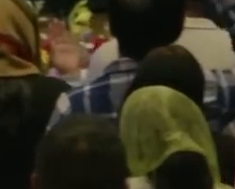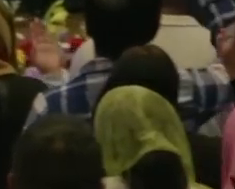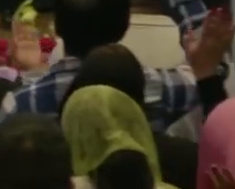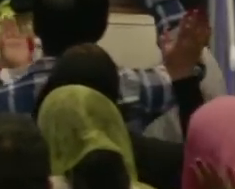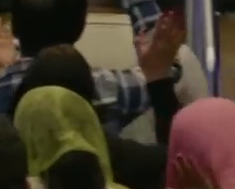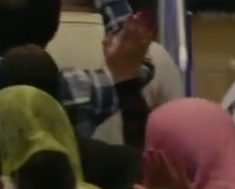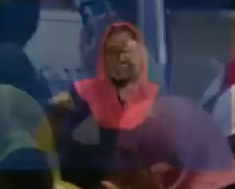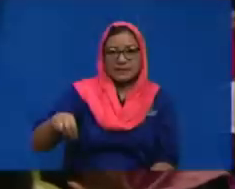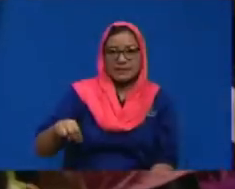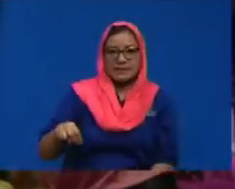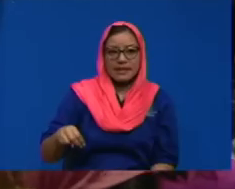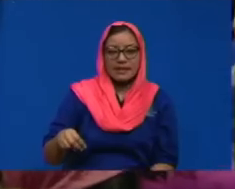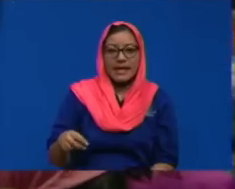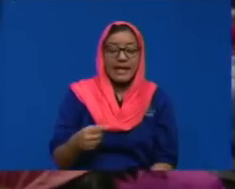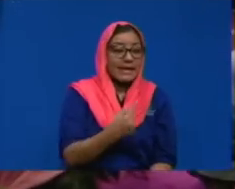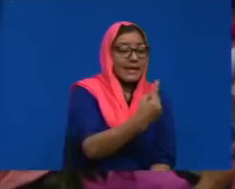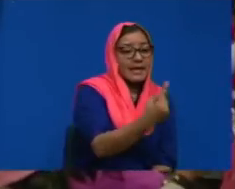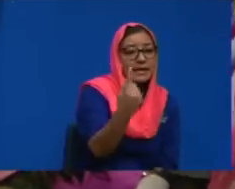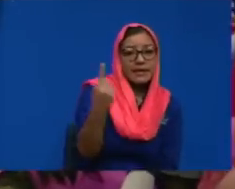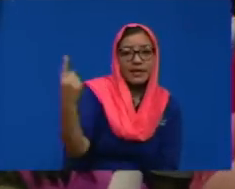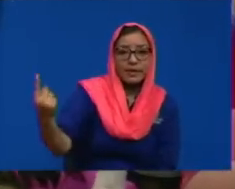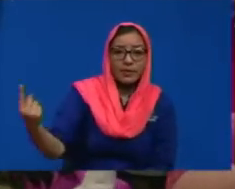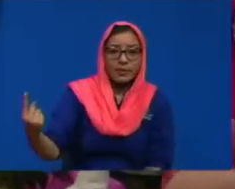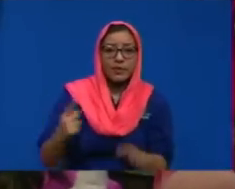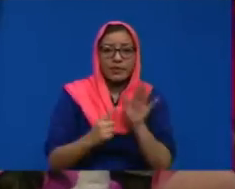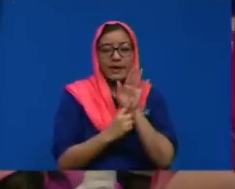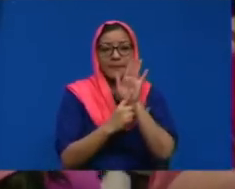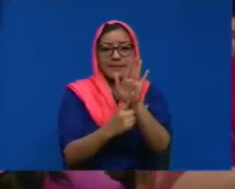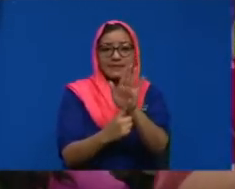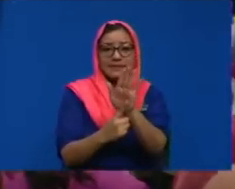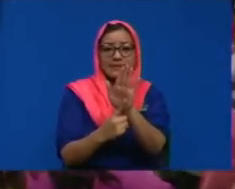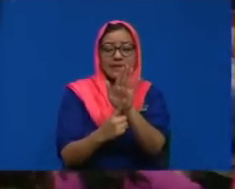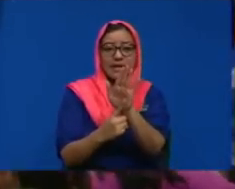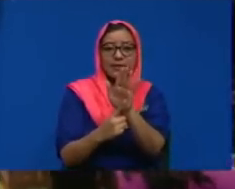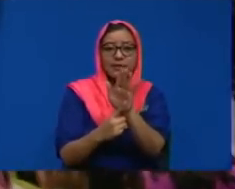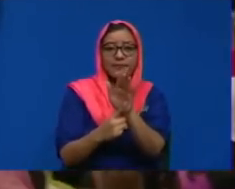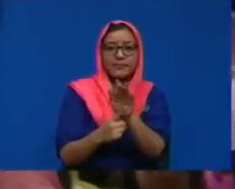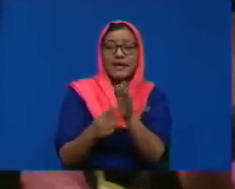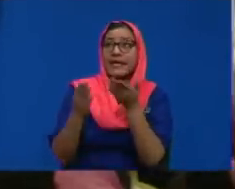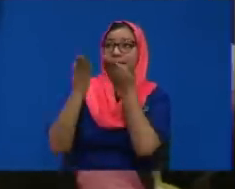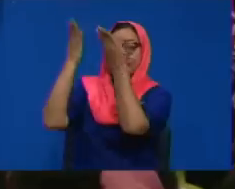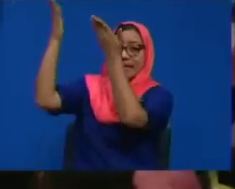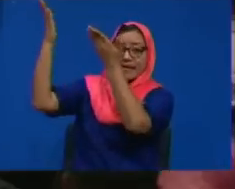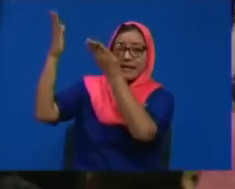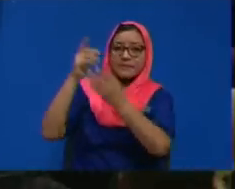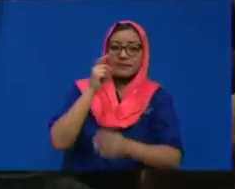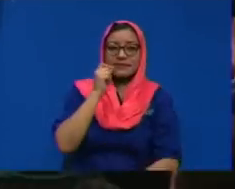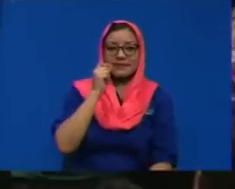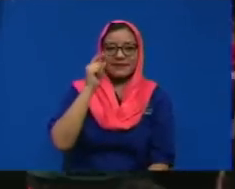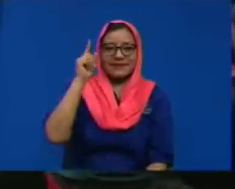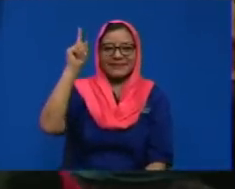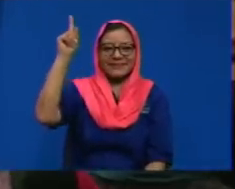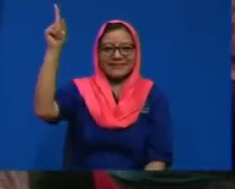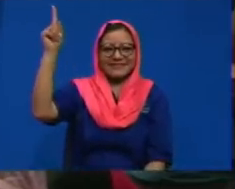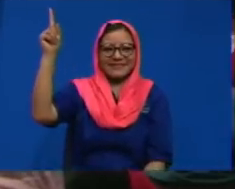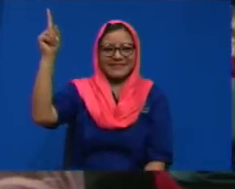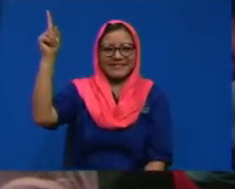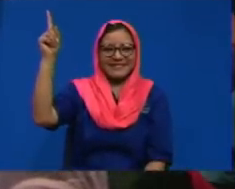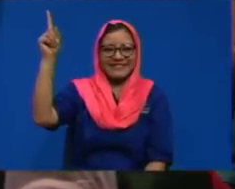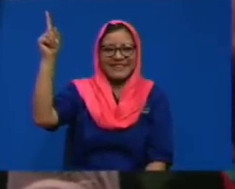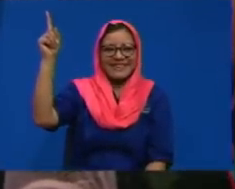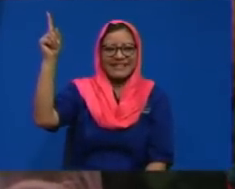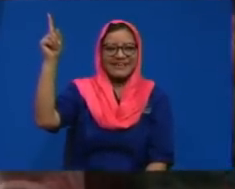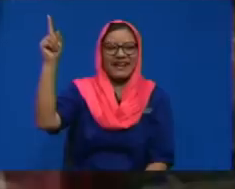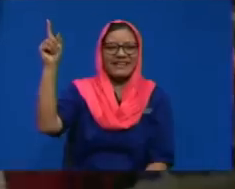toda necesidad que hayas traído, hoy en el nombre de Jesús, el Señor la toma. El Señor se ocupa de tus